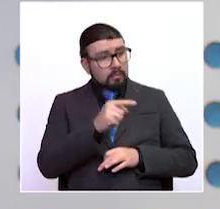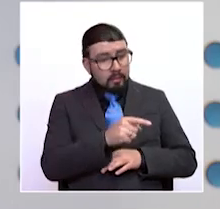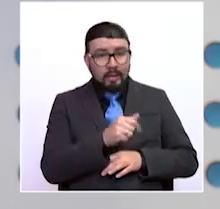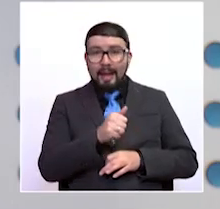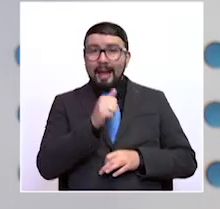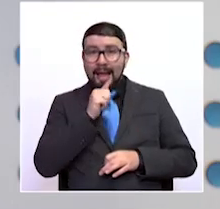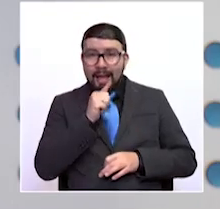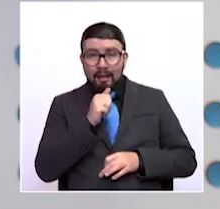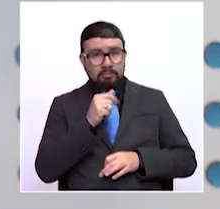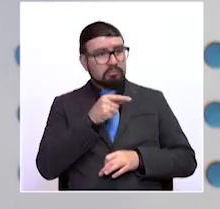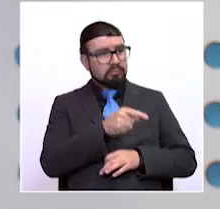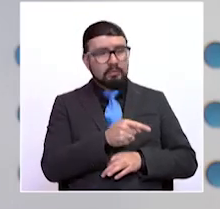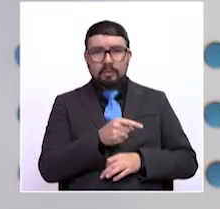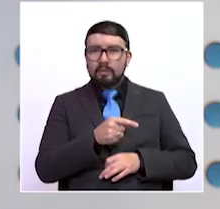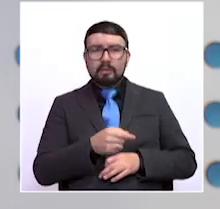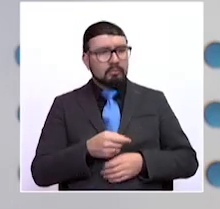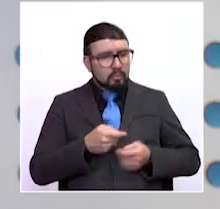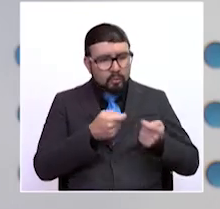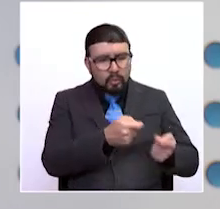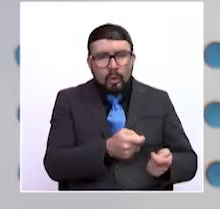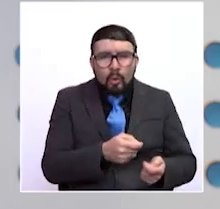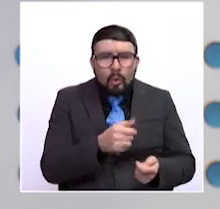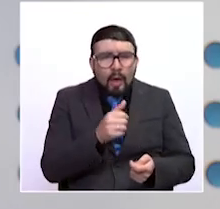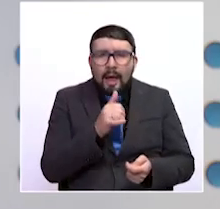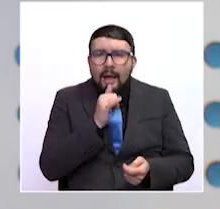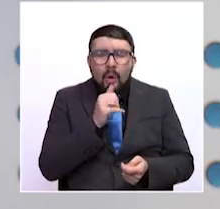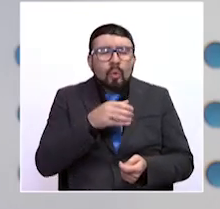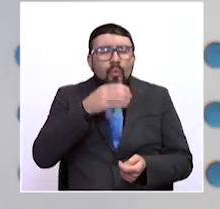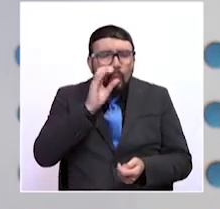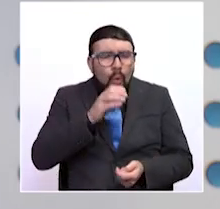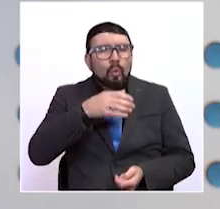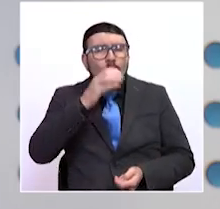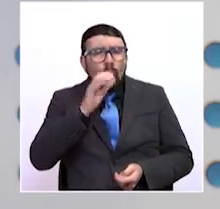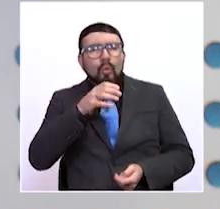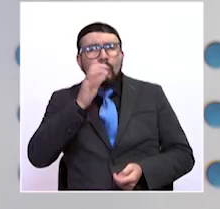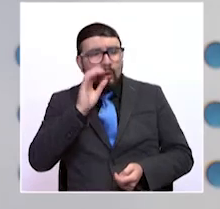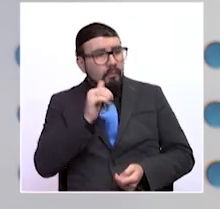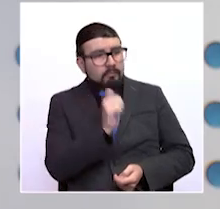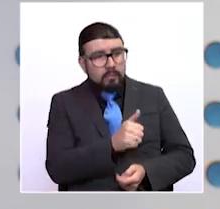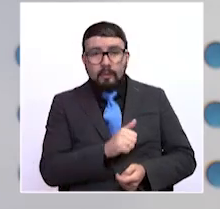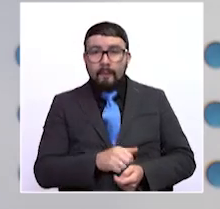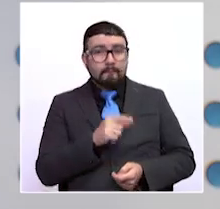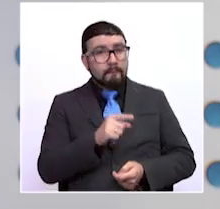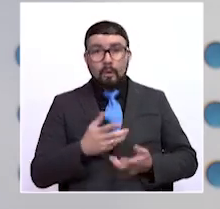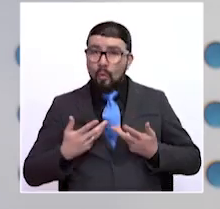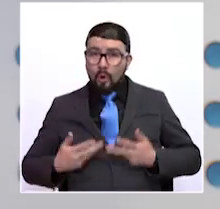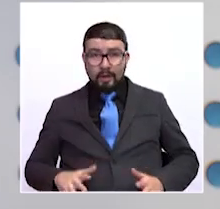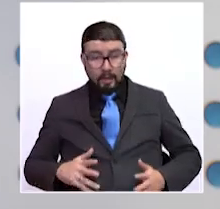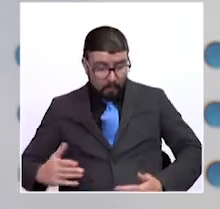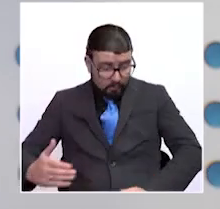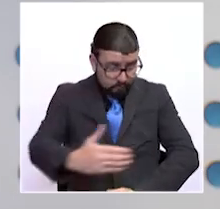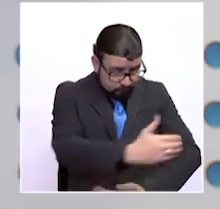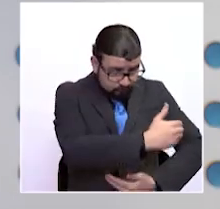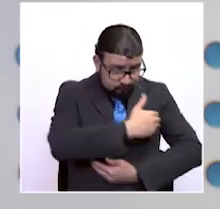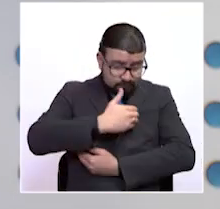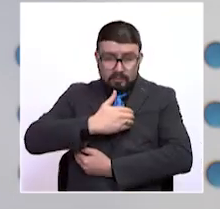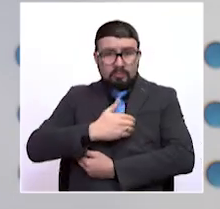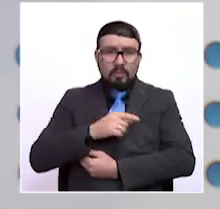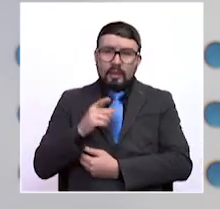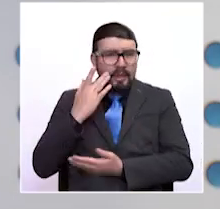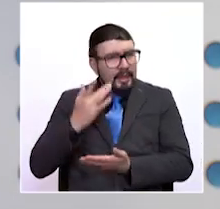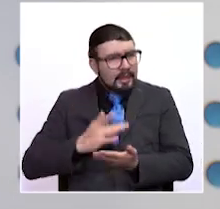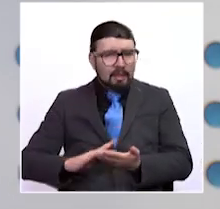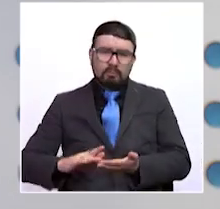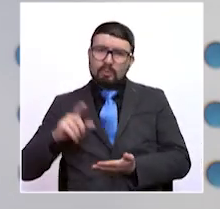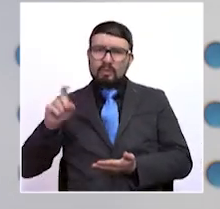hidratado, mantener al niño hidratado. Cualquier cosa con lo que lo vamos a cubrir que sea limpio, no tomar cualquier cosa que esté en el suelo, cualquier cosa que